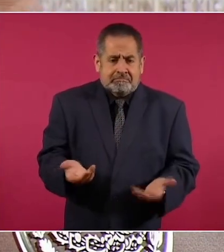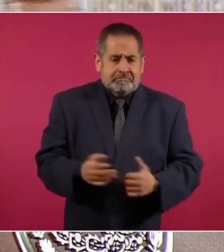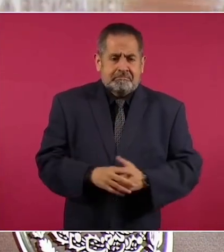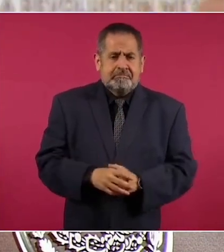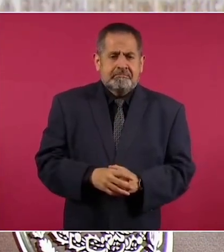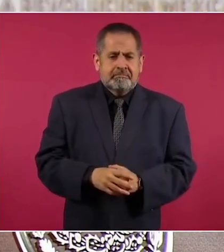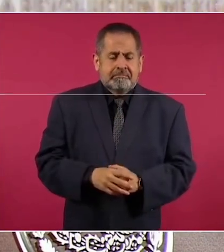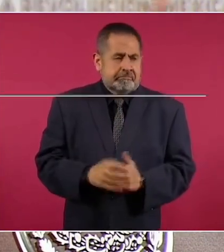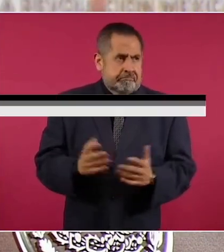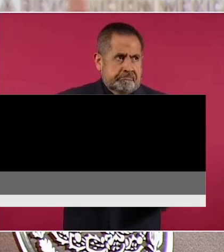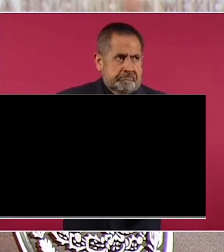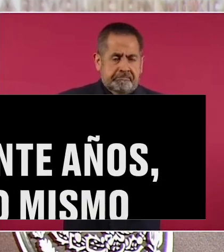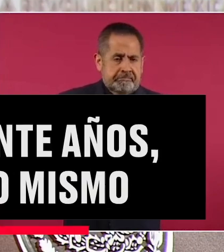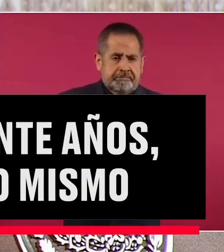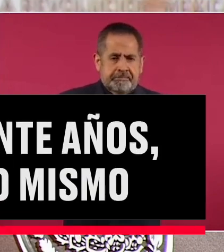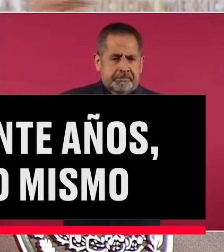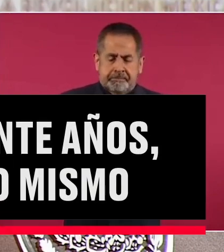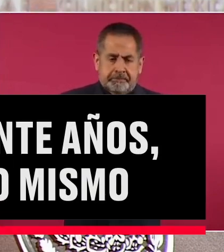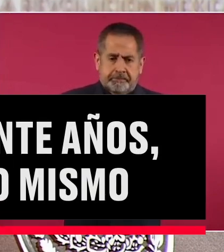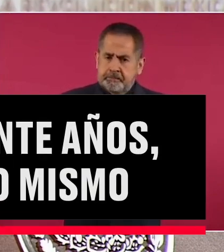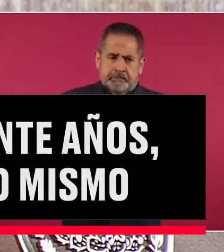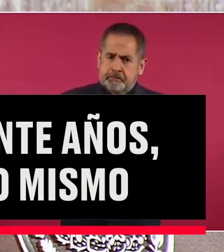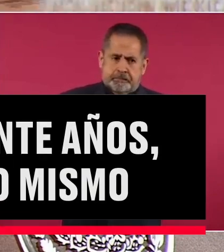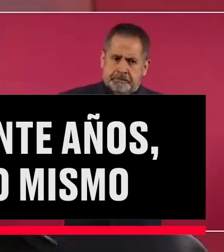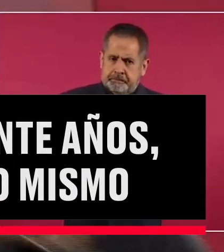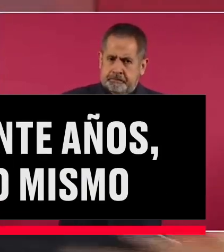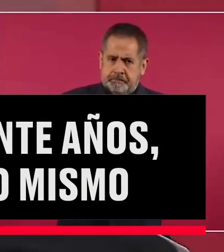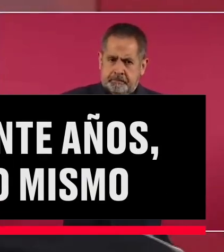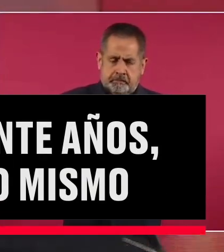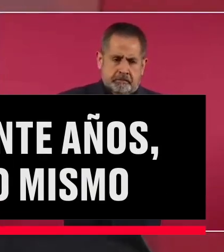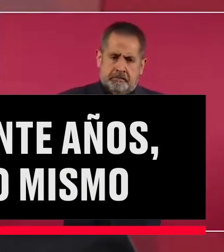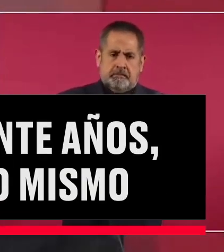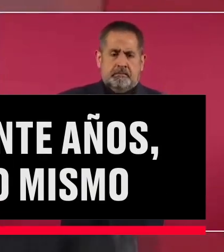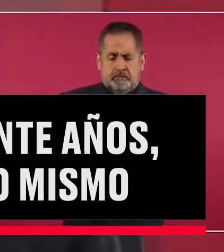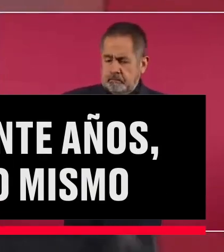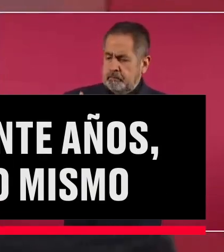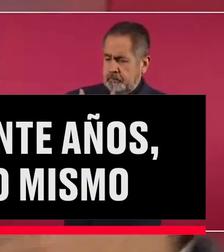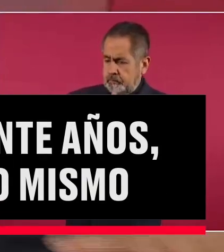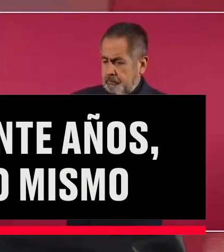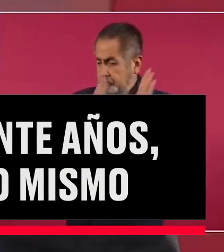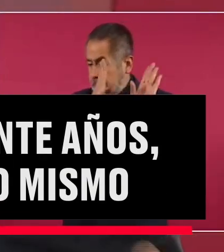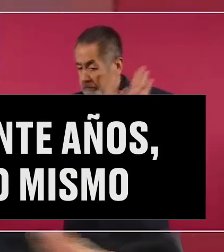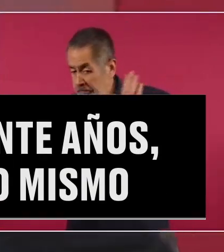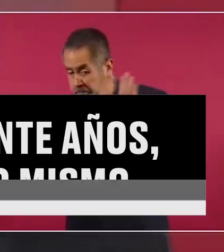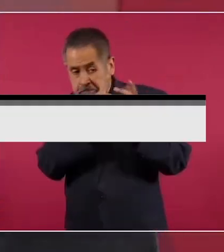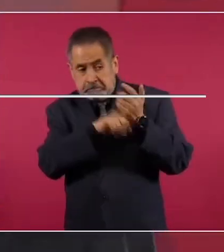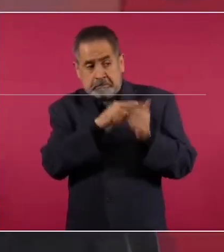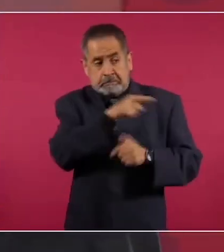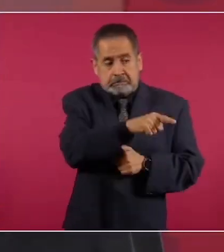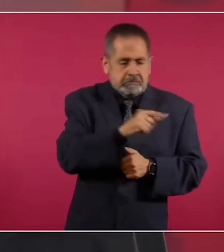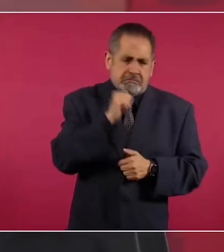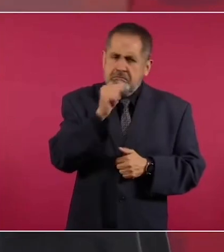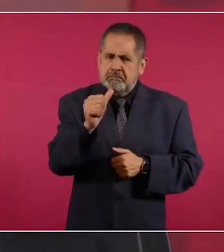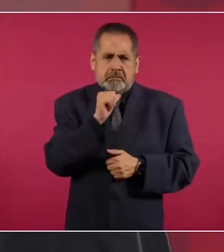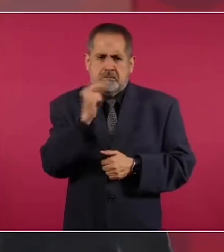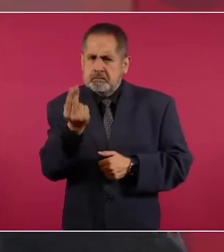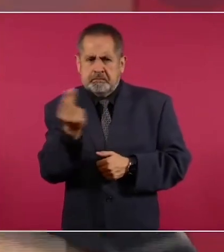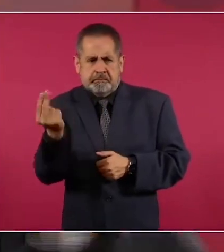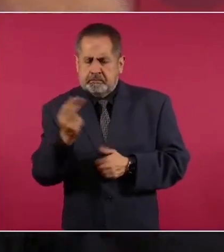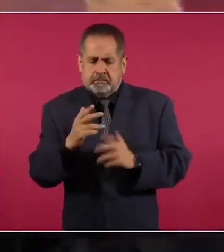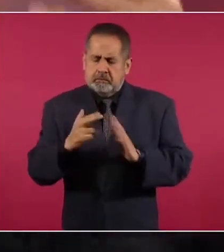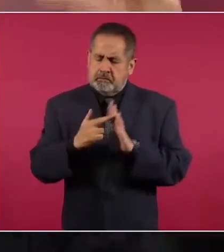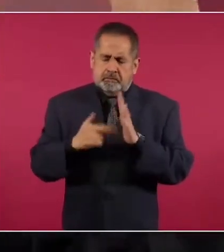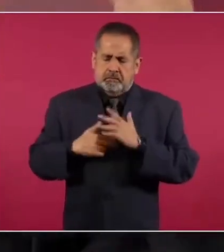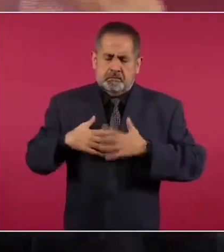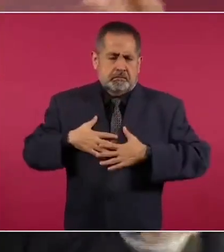además de ser indebido, contrario a nuestros principios, a nuestras convicciones,